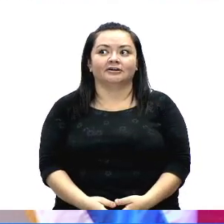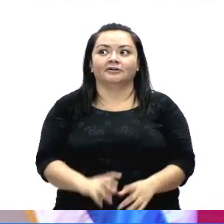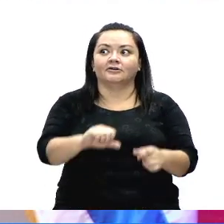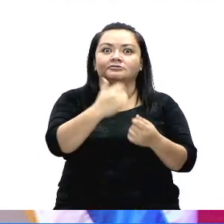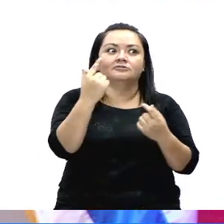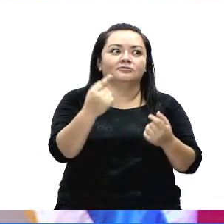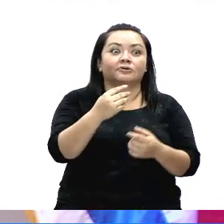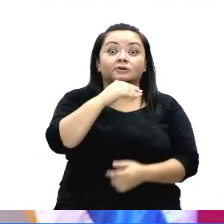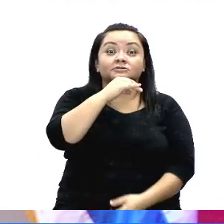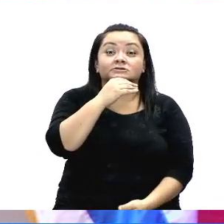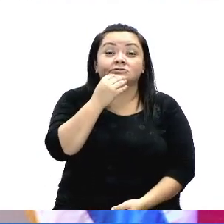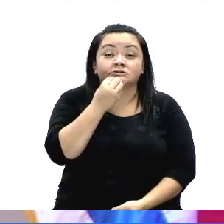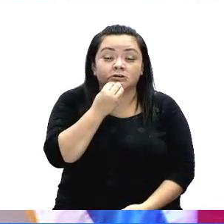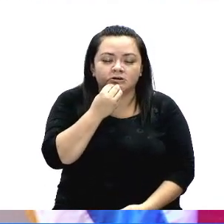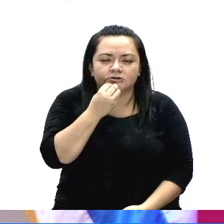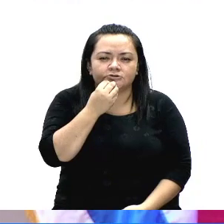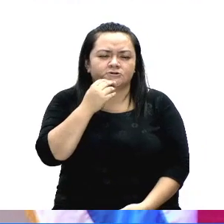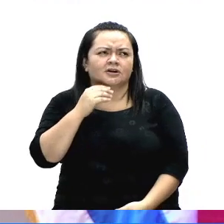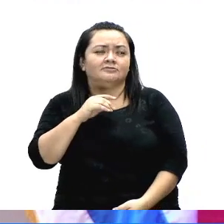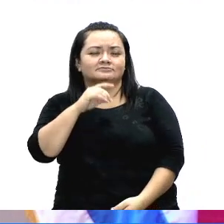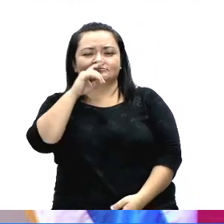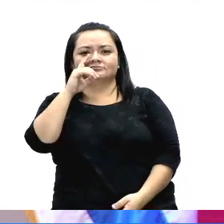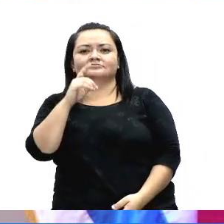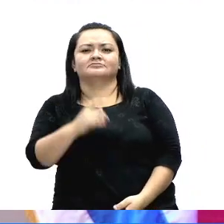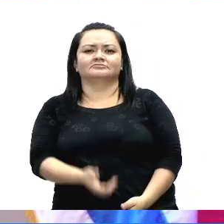ancianos que tenían más preeminencia